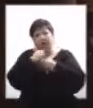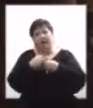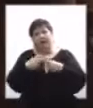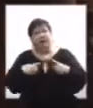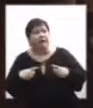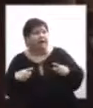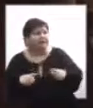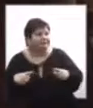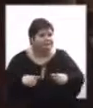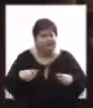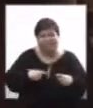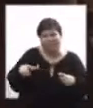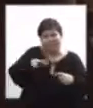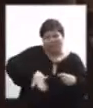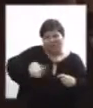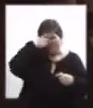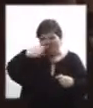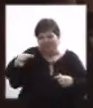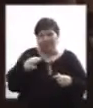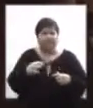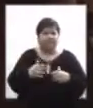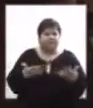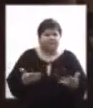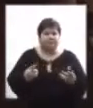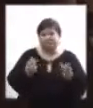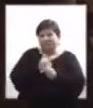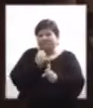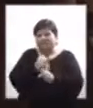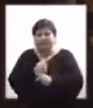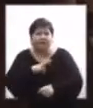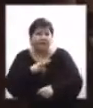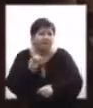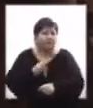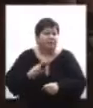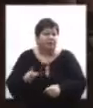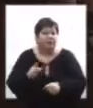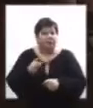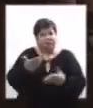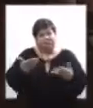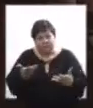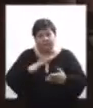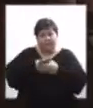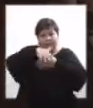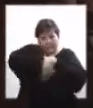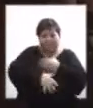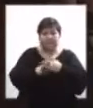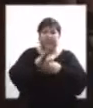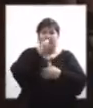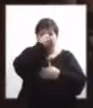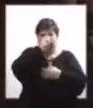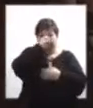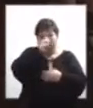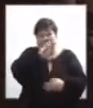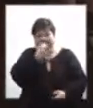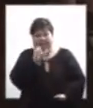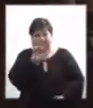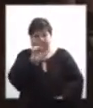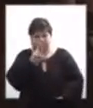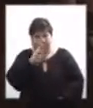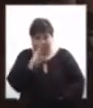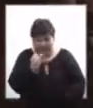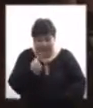expectativa a la población generando expectativa en el trabajo sí que hablamos de La Represa de Claro que hablamos de La Represa acá supá pero somos